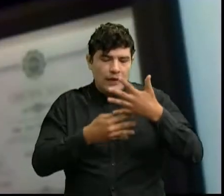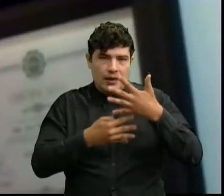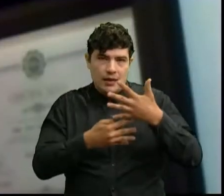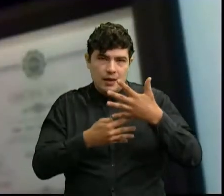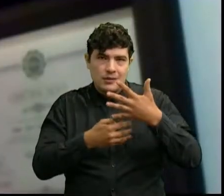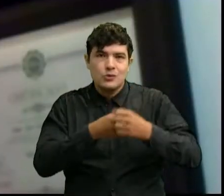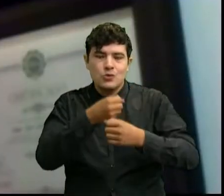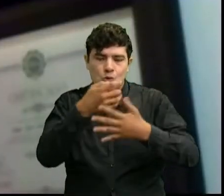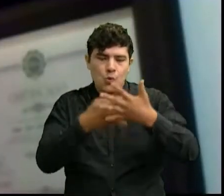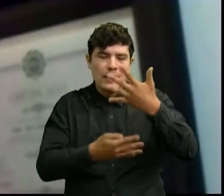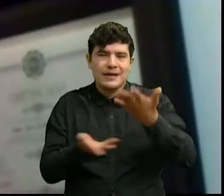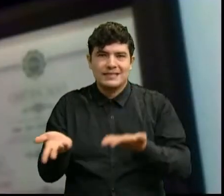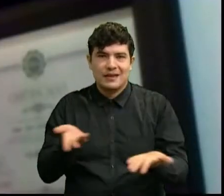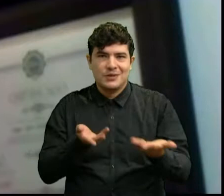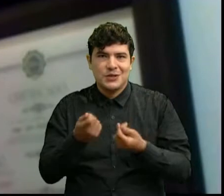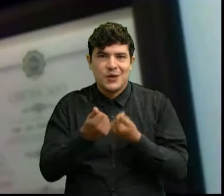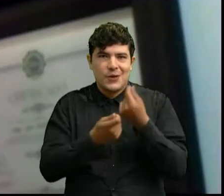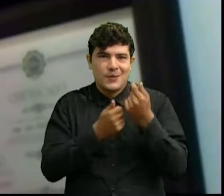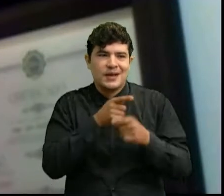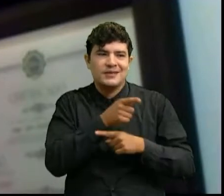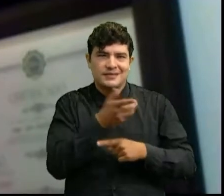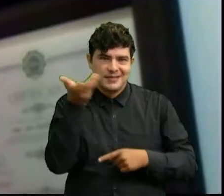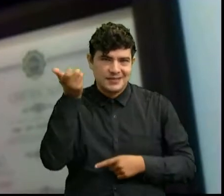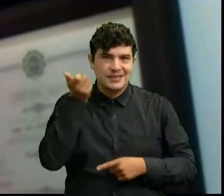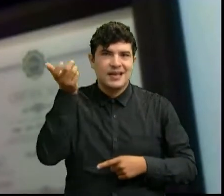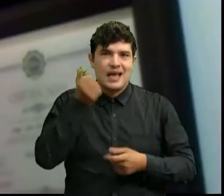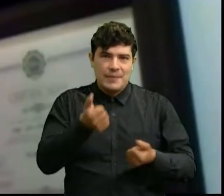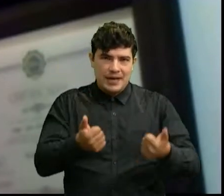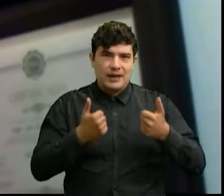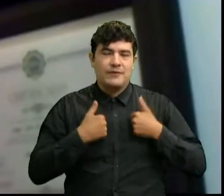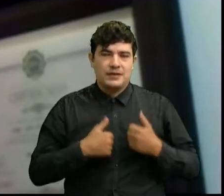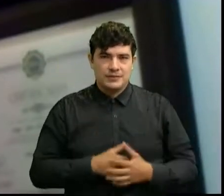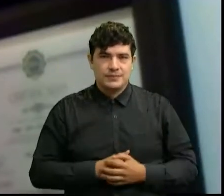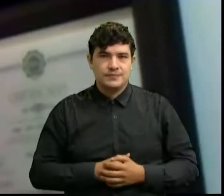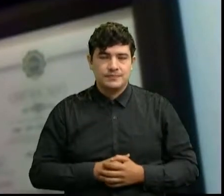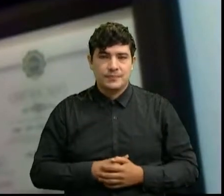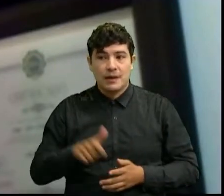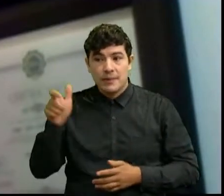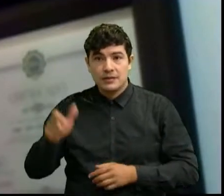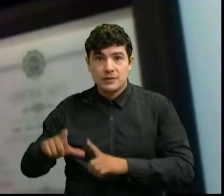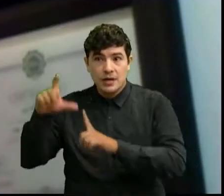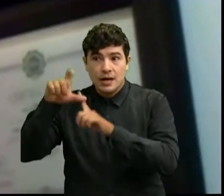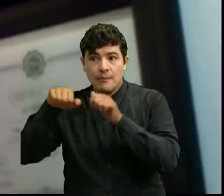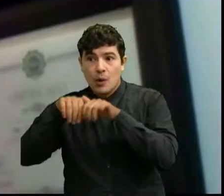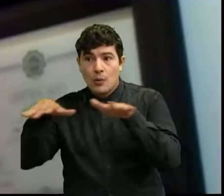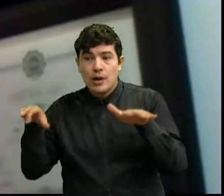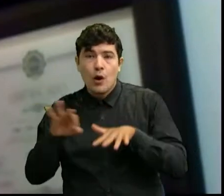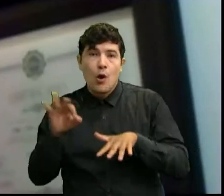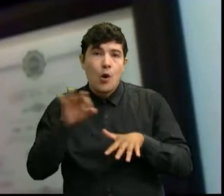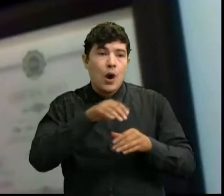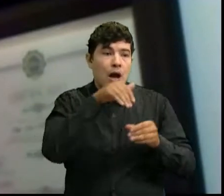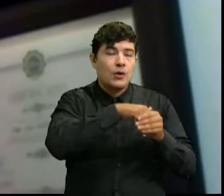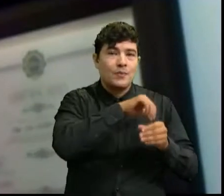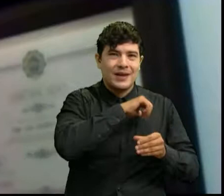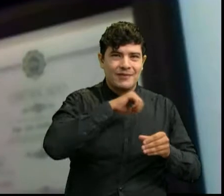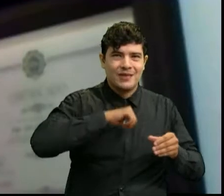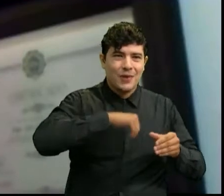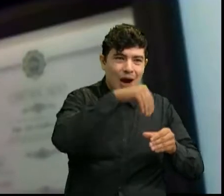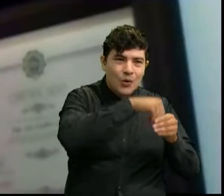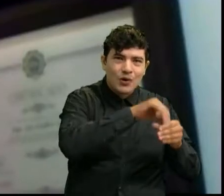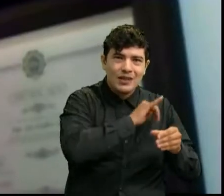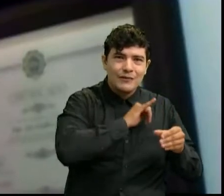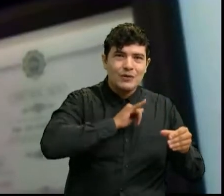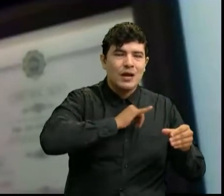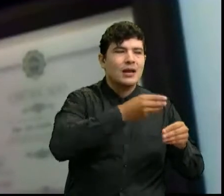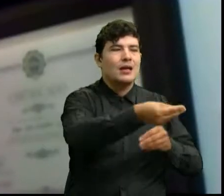de ahorro individual cuando la persona está afiliada en una administradora de fondo de pensiones, o el pago de la indemnización sustitutiva cuando